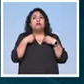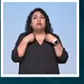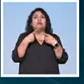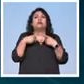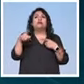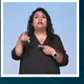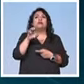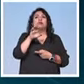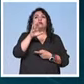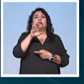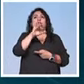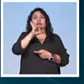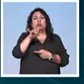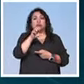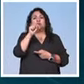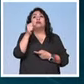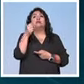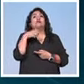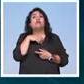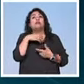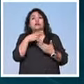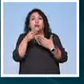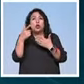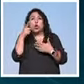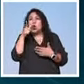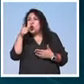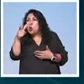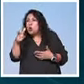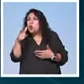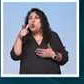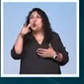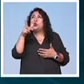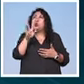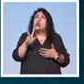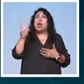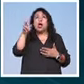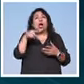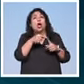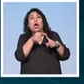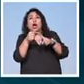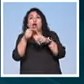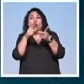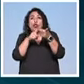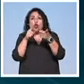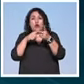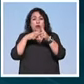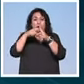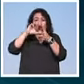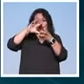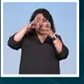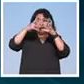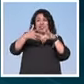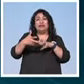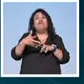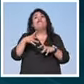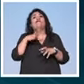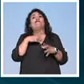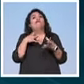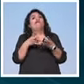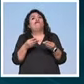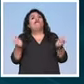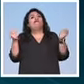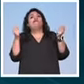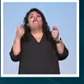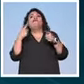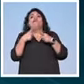escarabajos peloteros que navegan usando la luz de la vía láctea el calentamiento global que está haciendo desaparecer